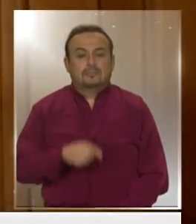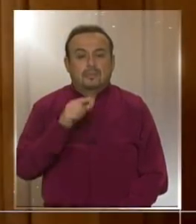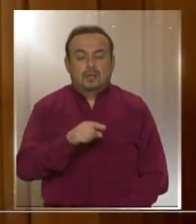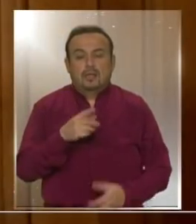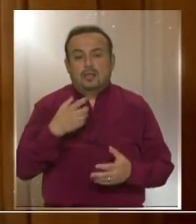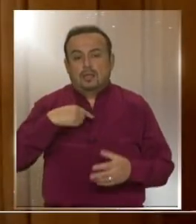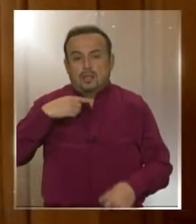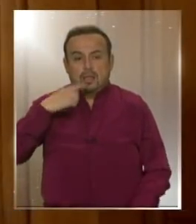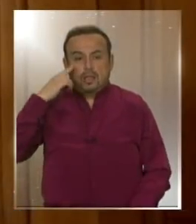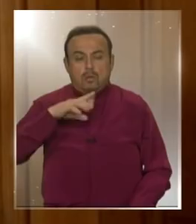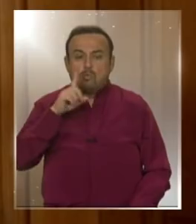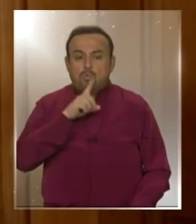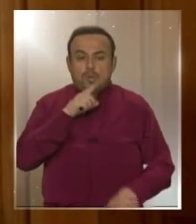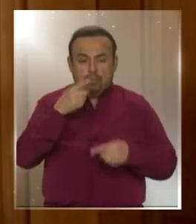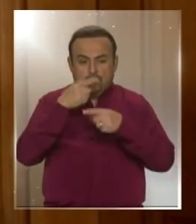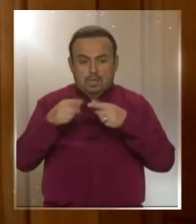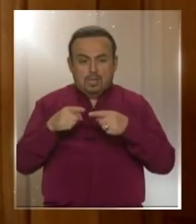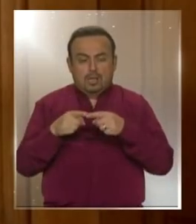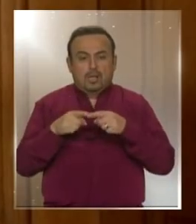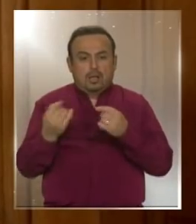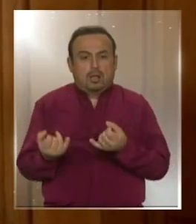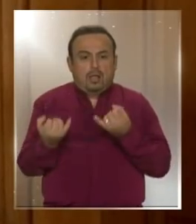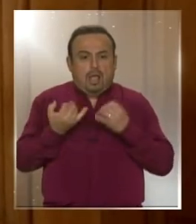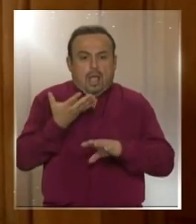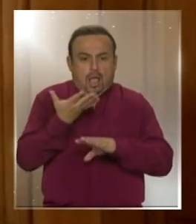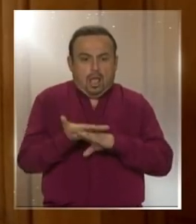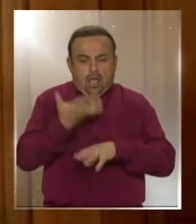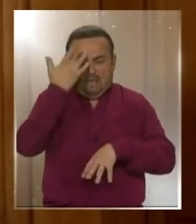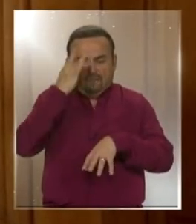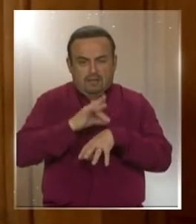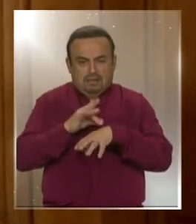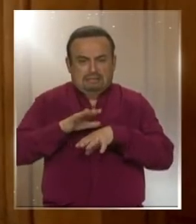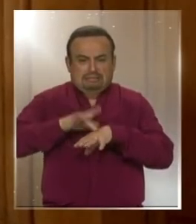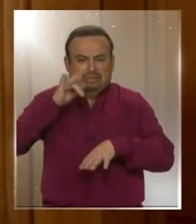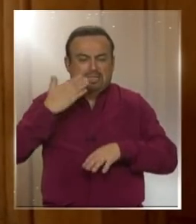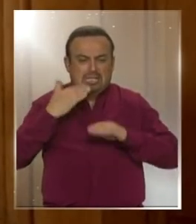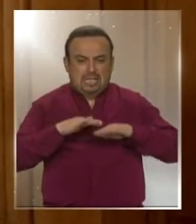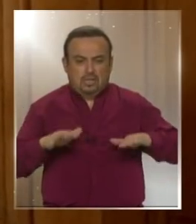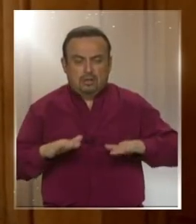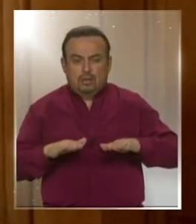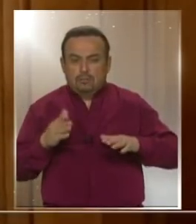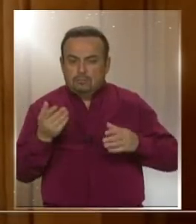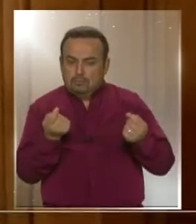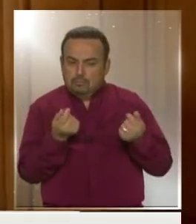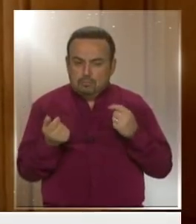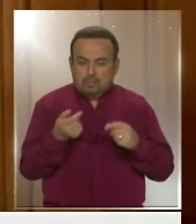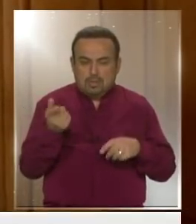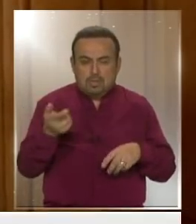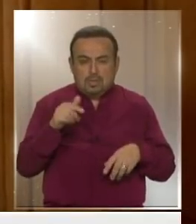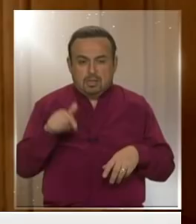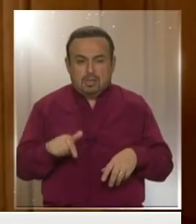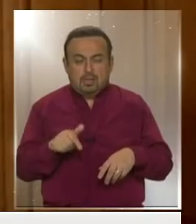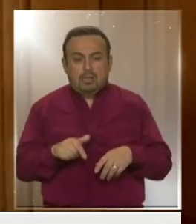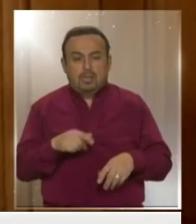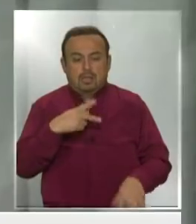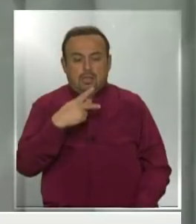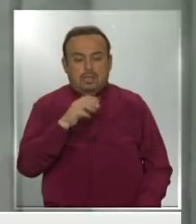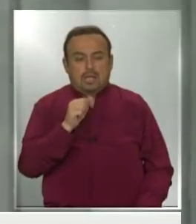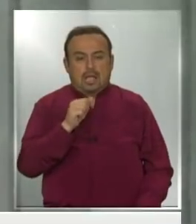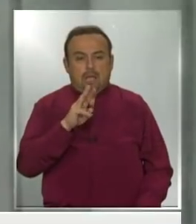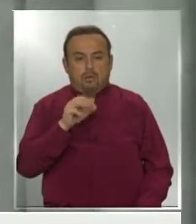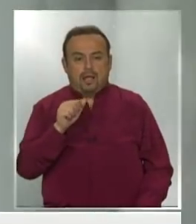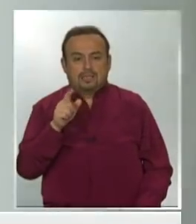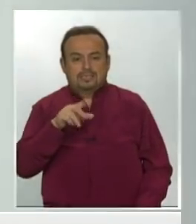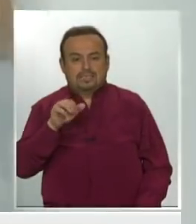COVID-19. Nos enteramos en los últimos días que hay reportes de enfermedades graves en niños, similares a la enfermedad de Kawasaki.